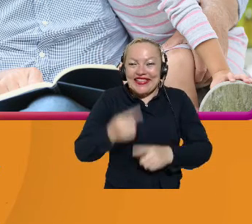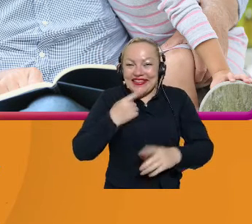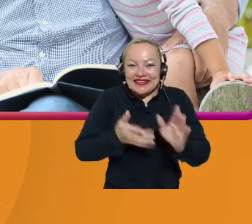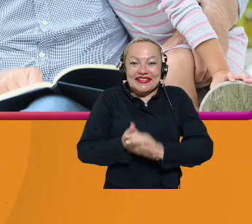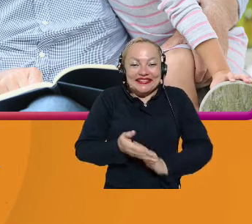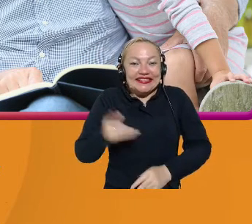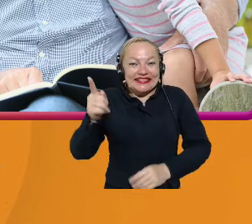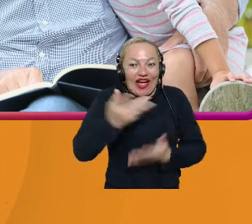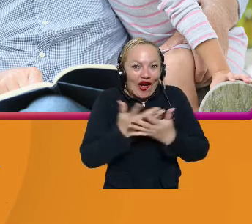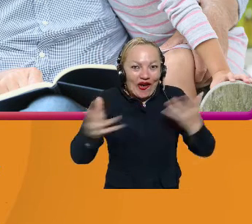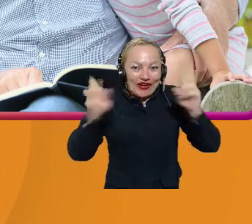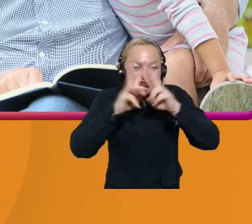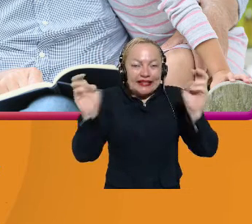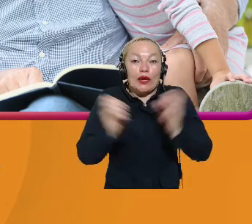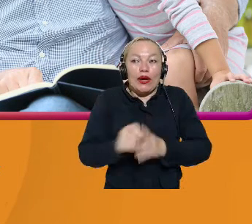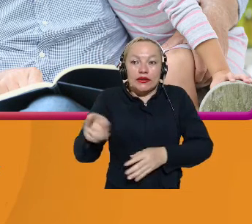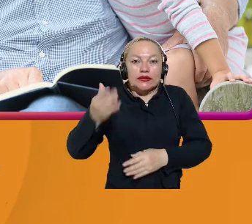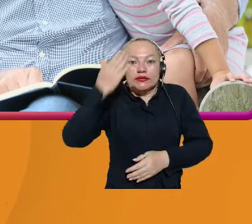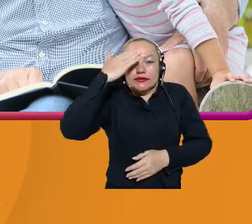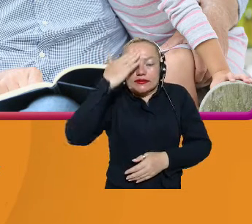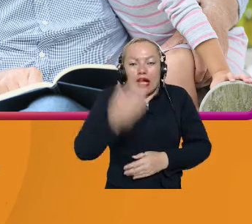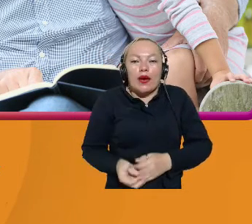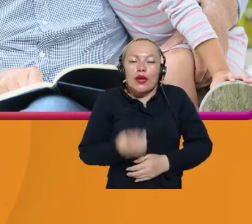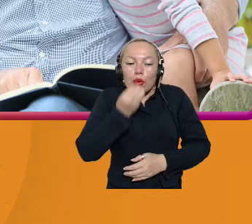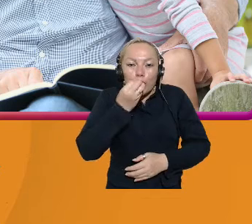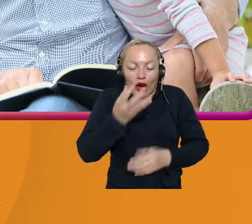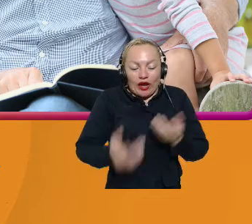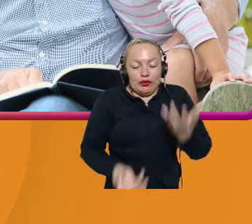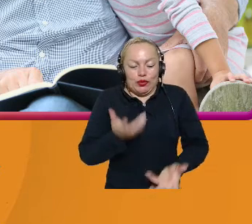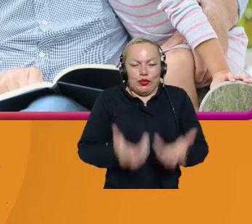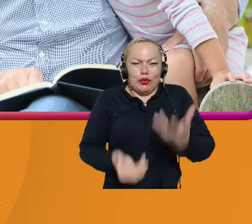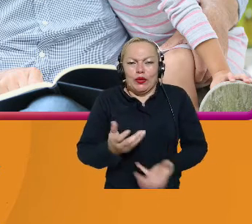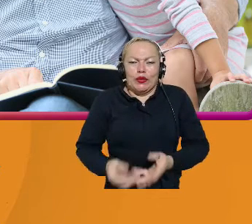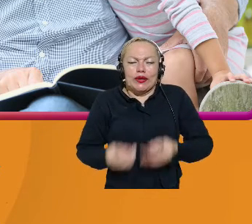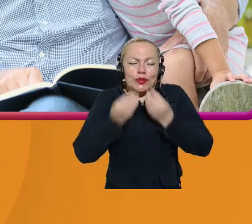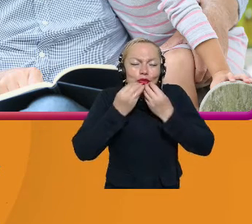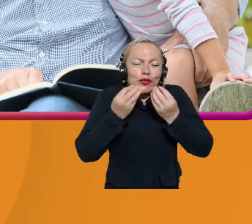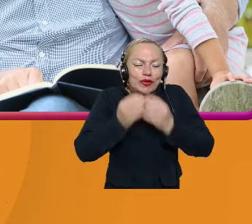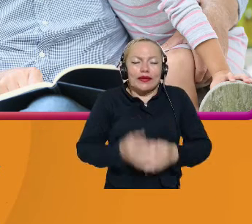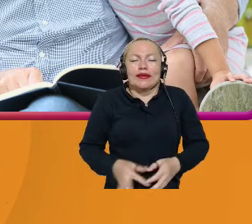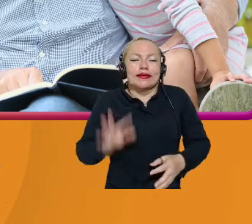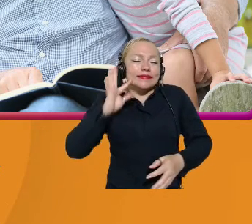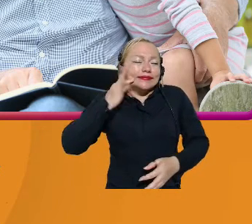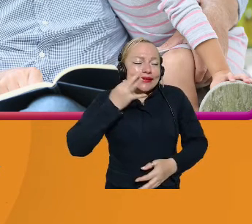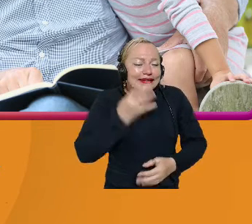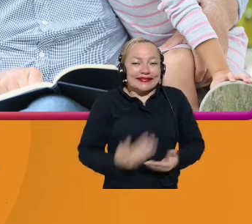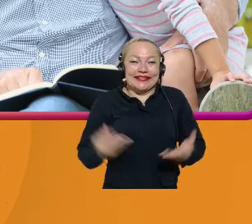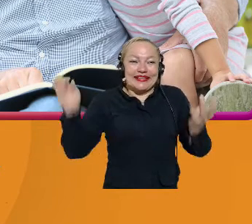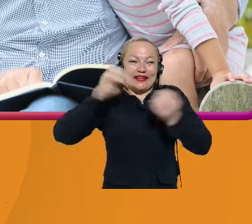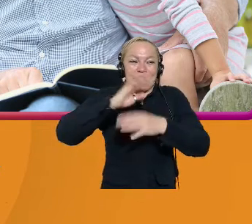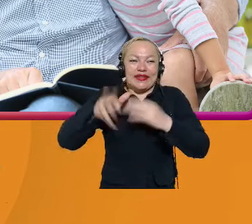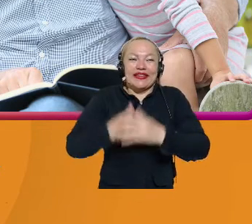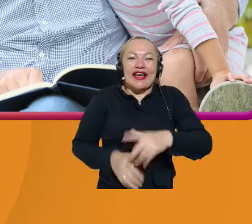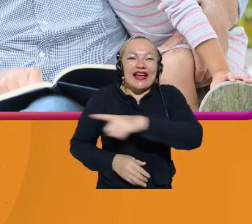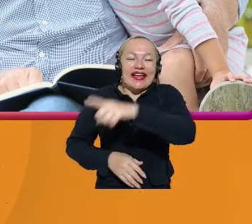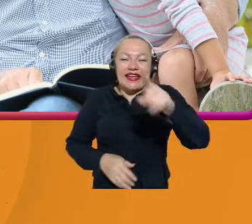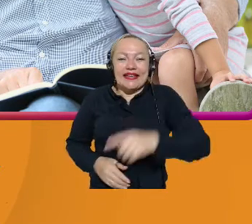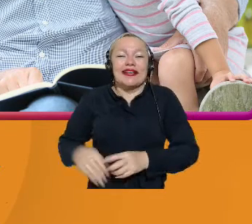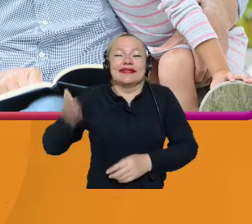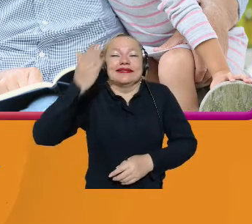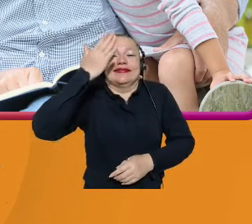manga. Se hacen unas recetas que uno dice, delicioso. Claro, qué rico. Ellas tienen las